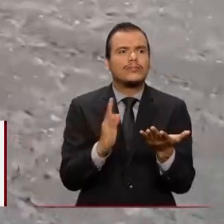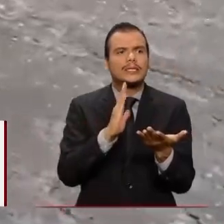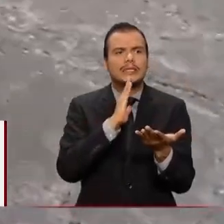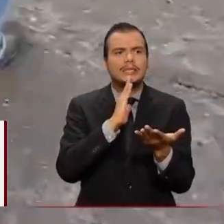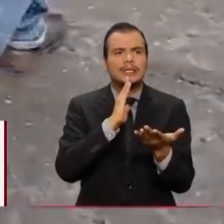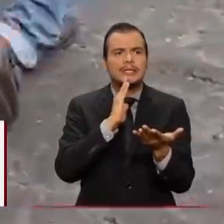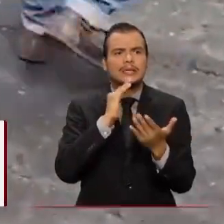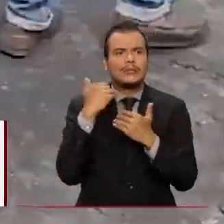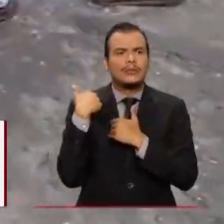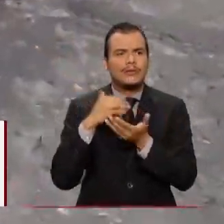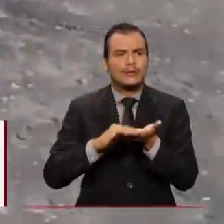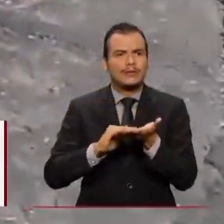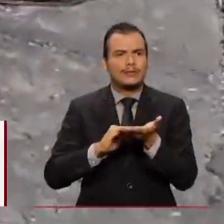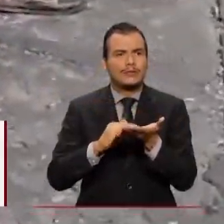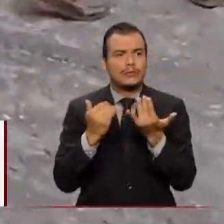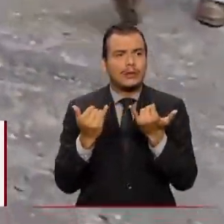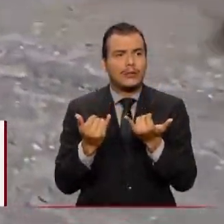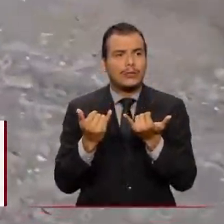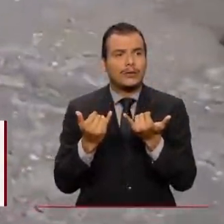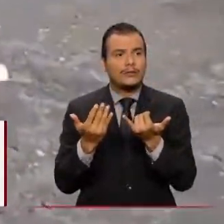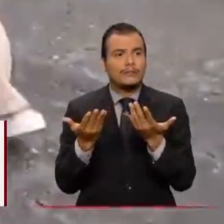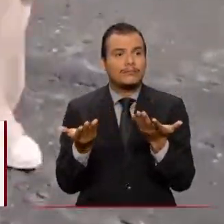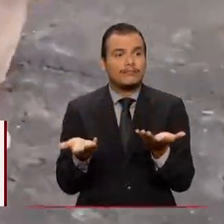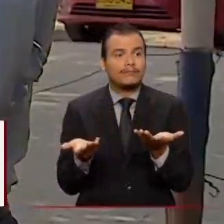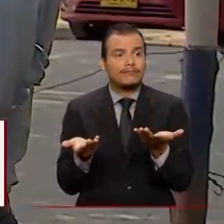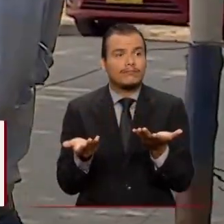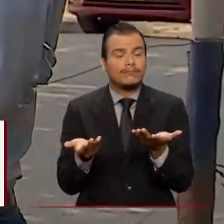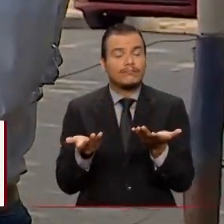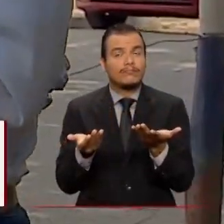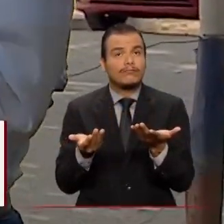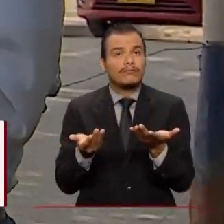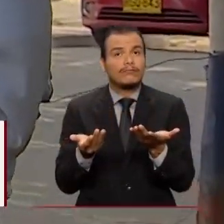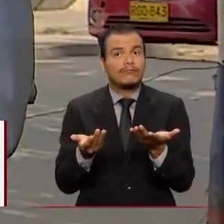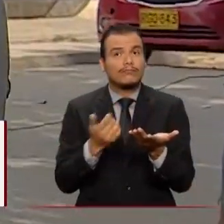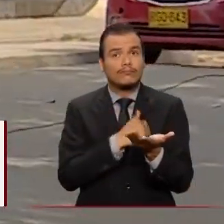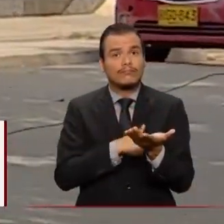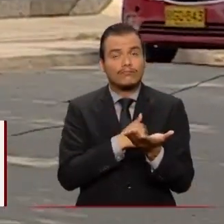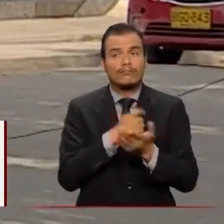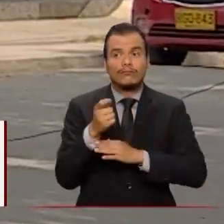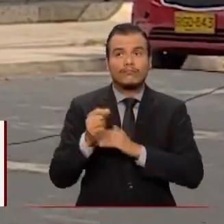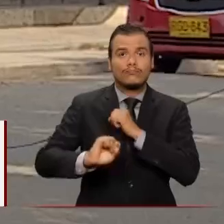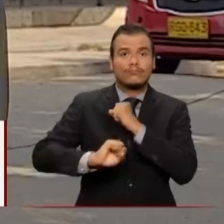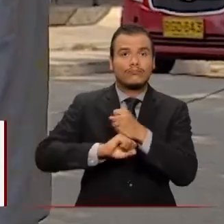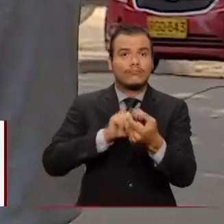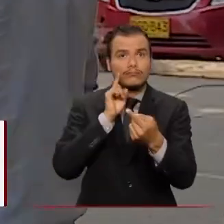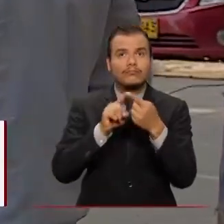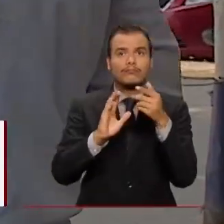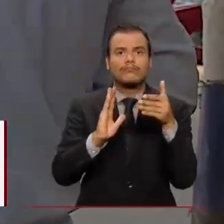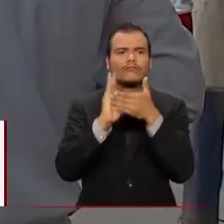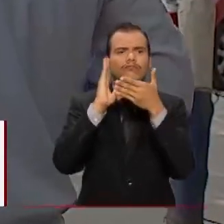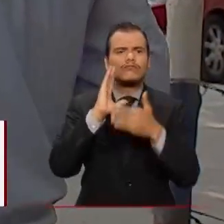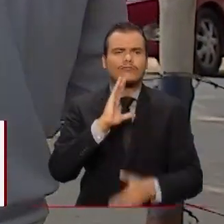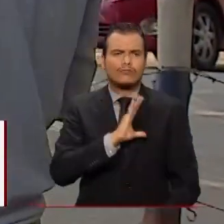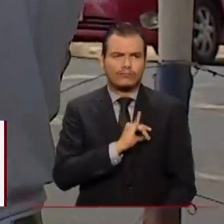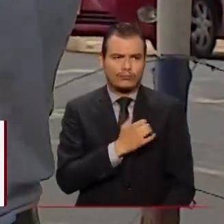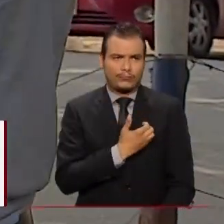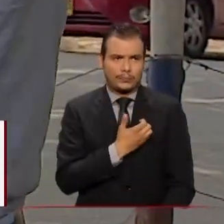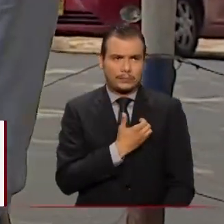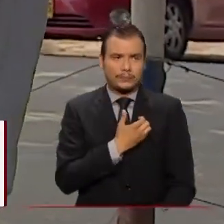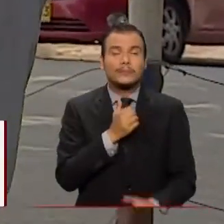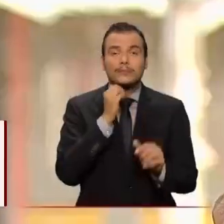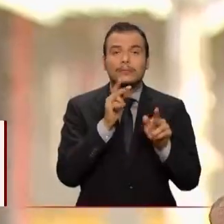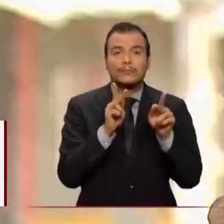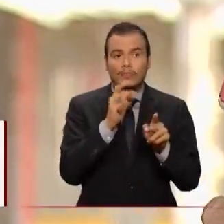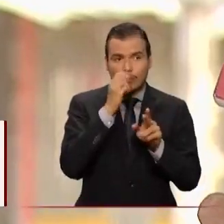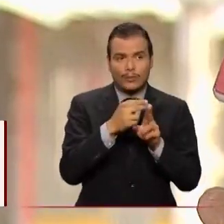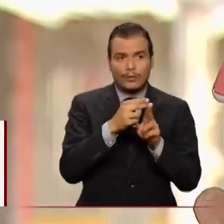la representación de un abogado que interponga una demanda contra el municipio. Por su parte, William Molina, representante de los pequeños propietarios de